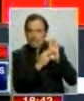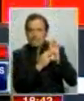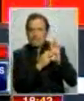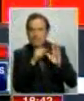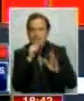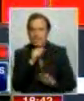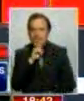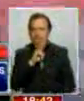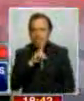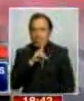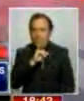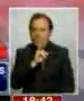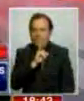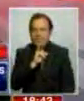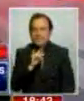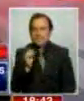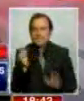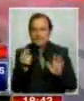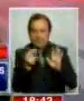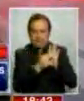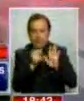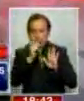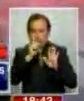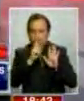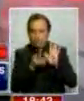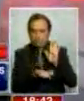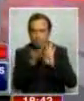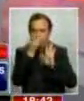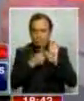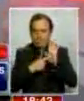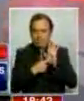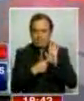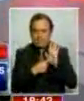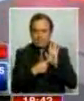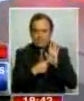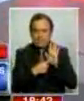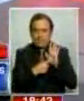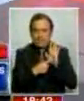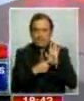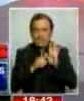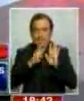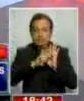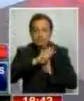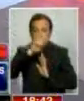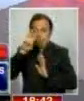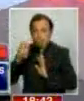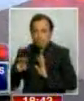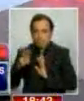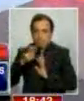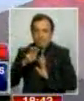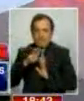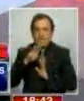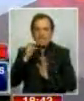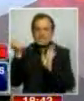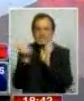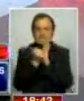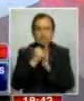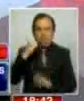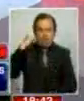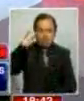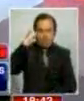ahí lo tenemos. Que dice no al alza de impuestos, ahí tiene el arcoíris de la Concertación con el símbolo del Partido